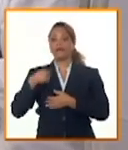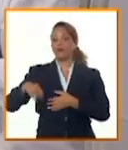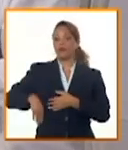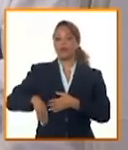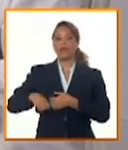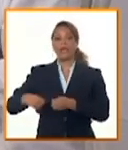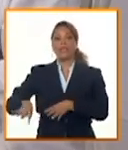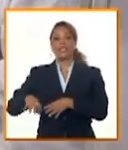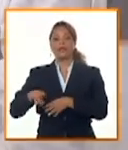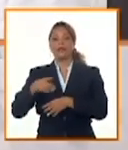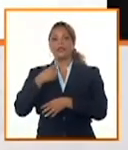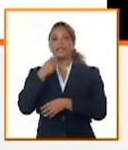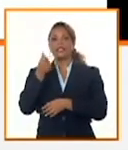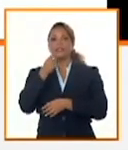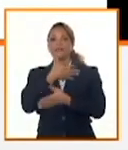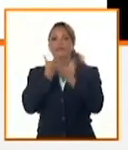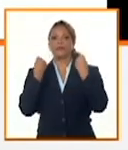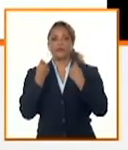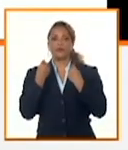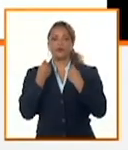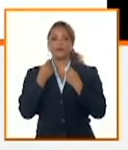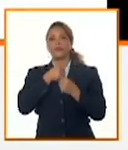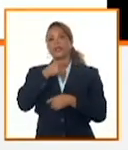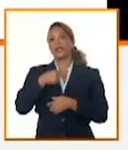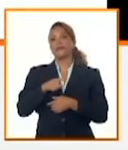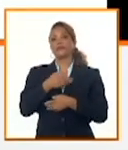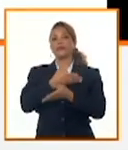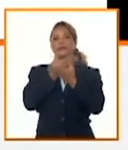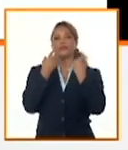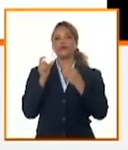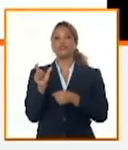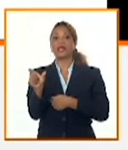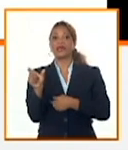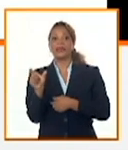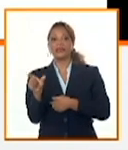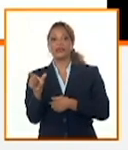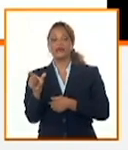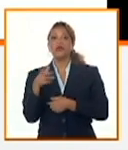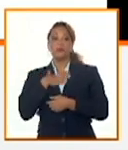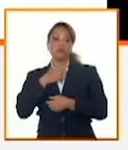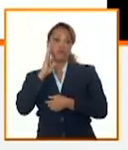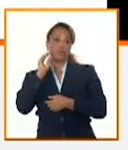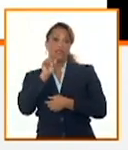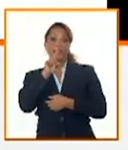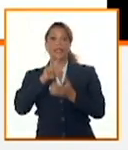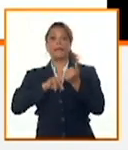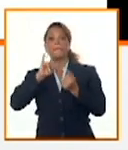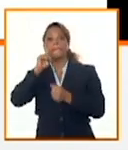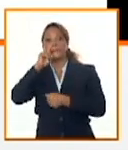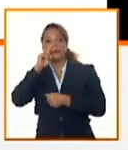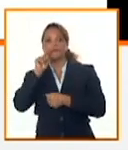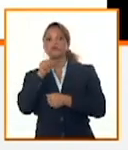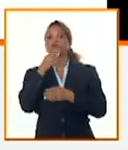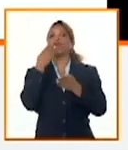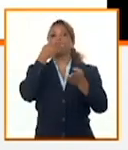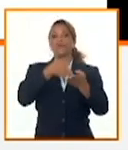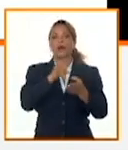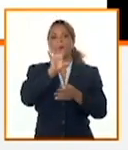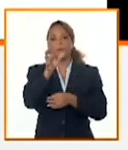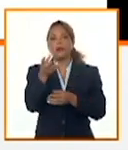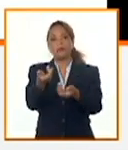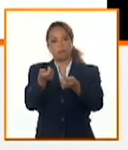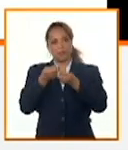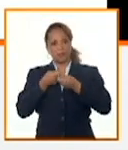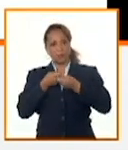dinero si a usted se le pierde la tarjeta Como usted conserva su pinba el banco y no perdió el dinero Igual pasa con el celular